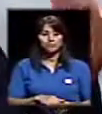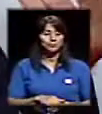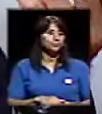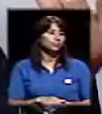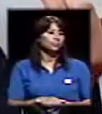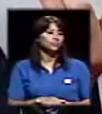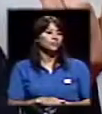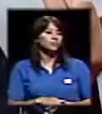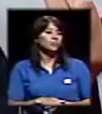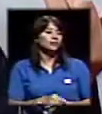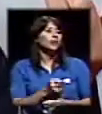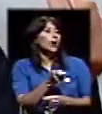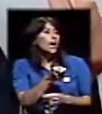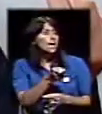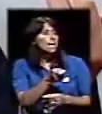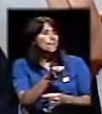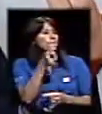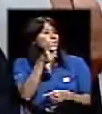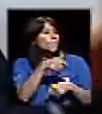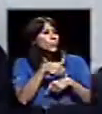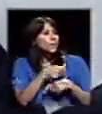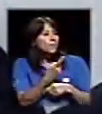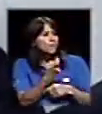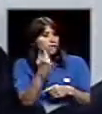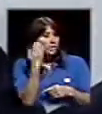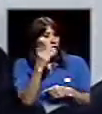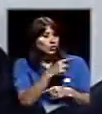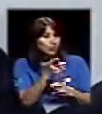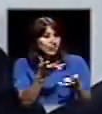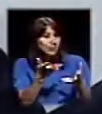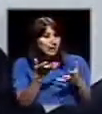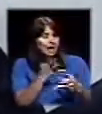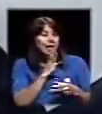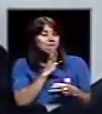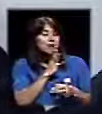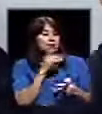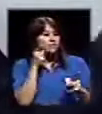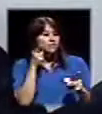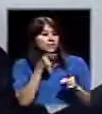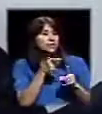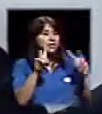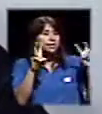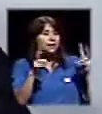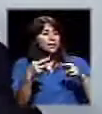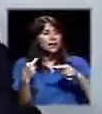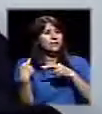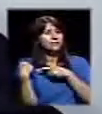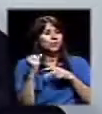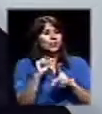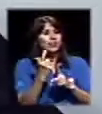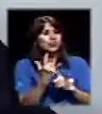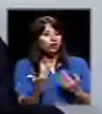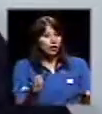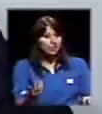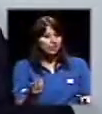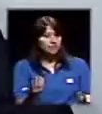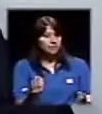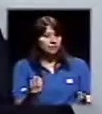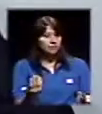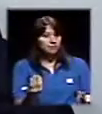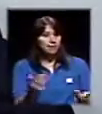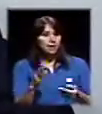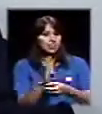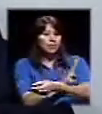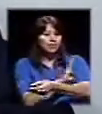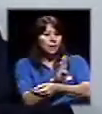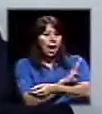queda como medio minuto, no sé si quiere referirse un poco más a este tema de la responsabilidad social de los bancos